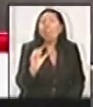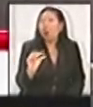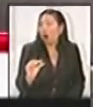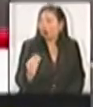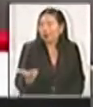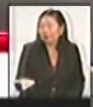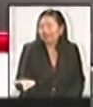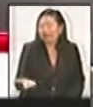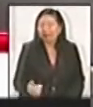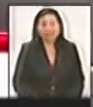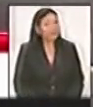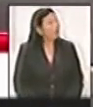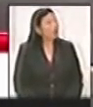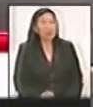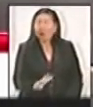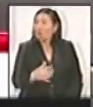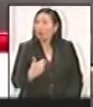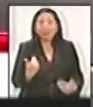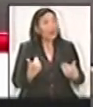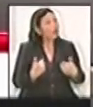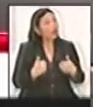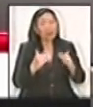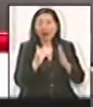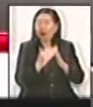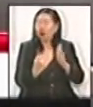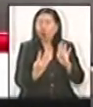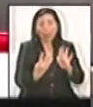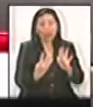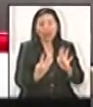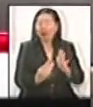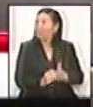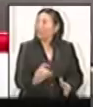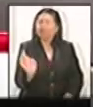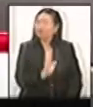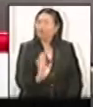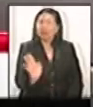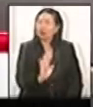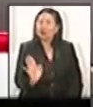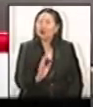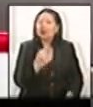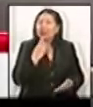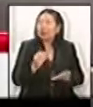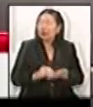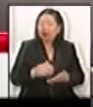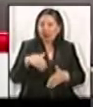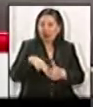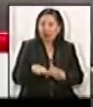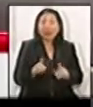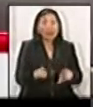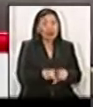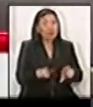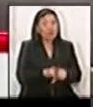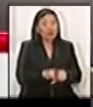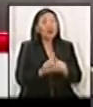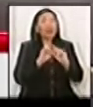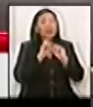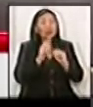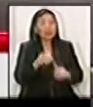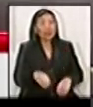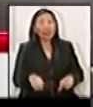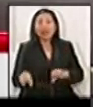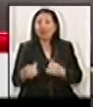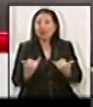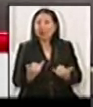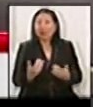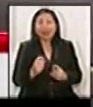ese sentido, no se puede tener un artículo 9 nuevamente donde no se incluya que también están exceptuados